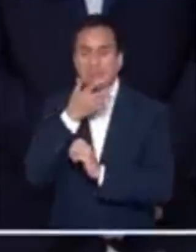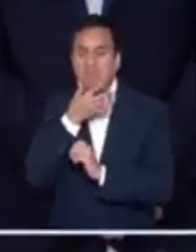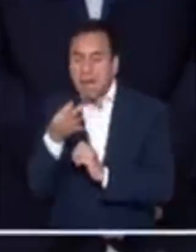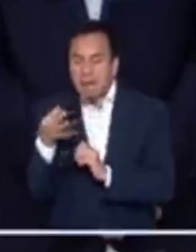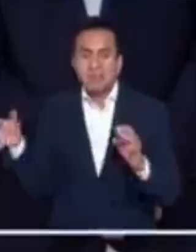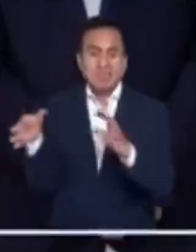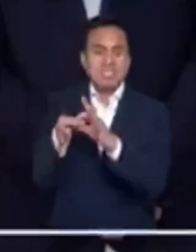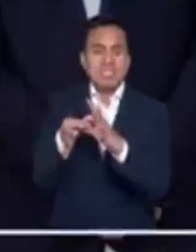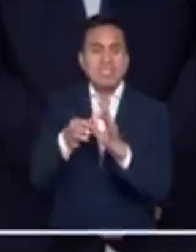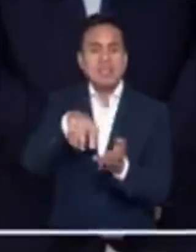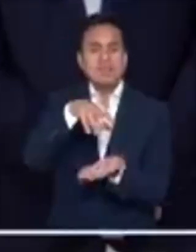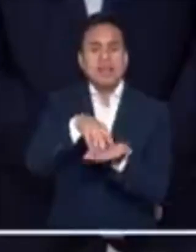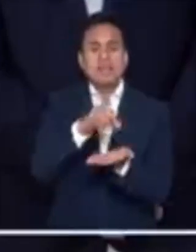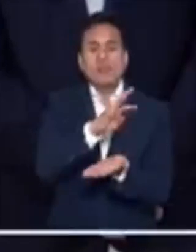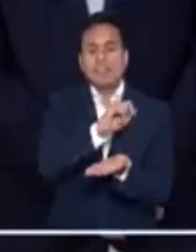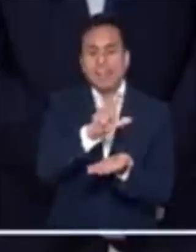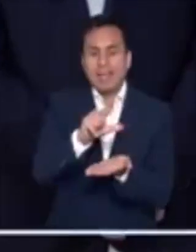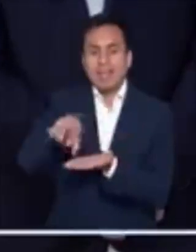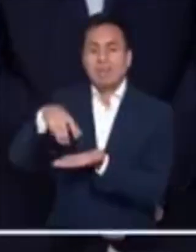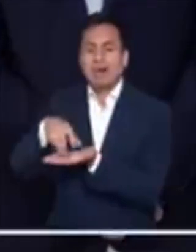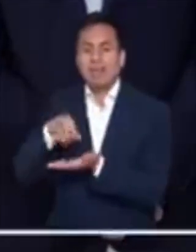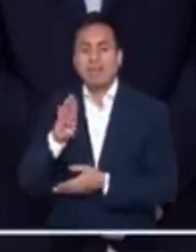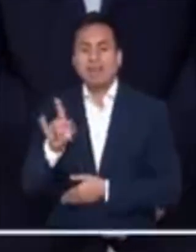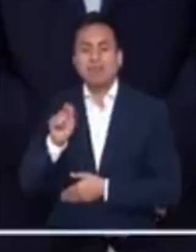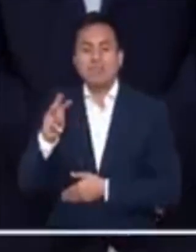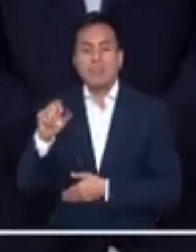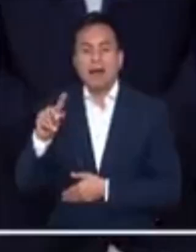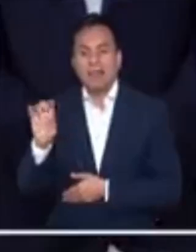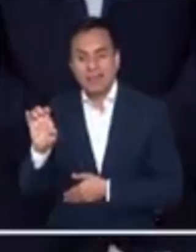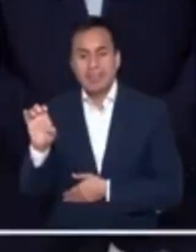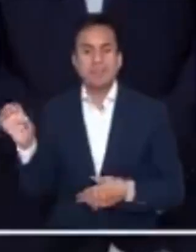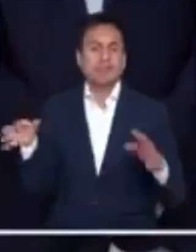fácil con el Parque Forestal, con el Parque Bustamante,